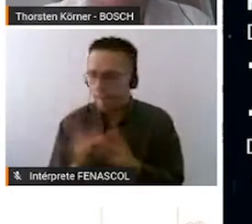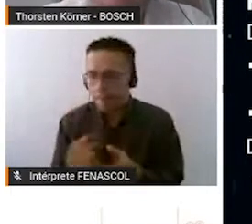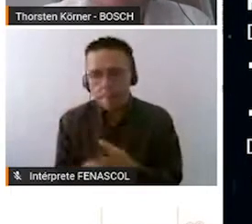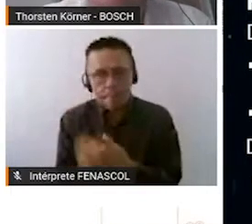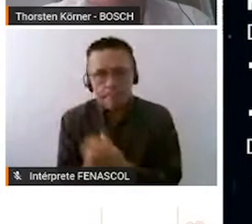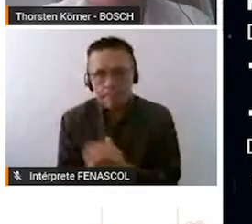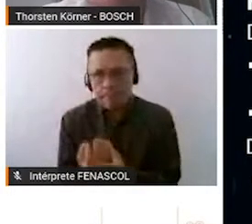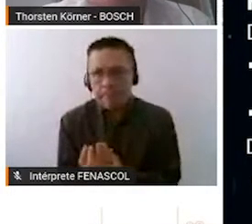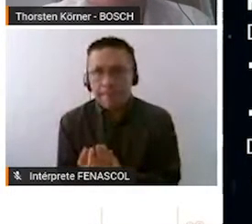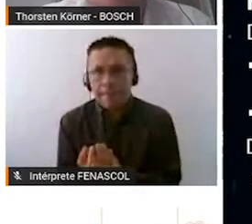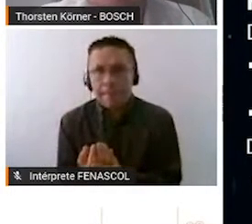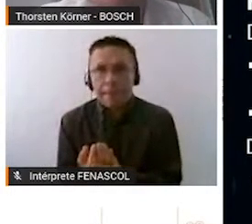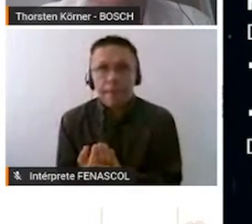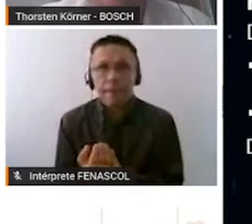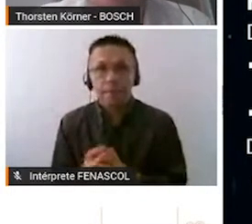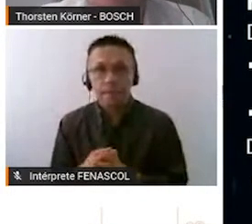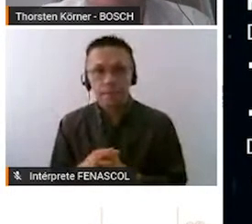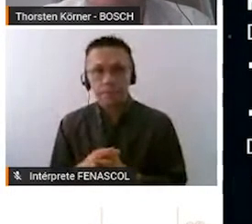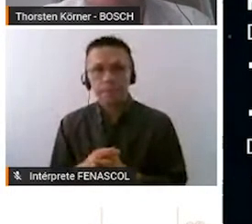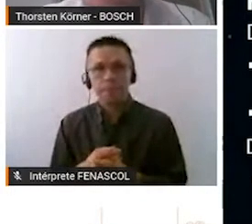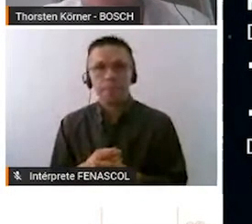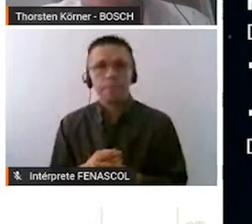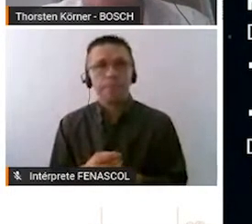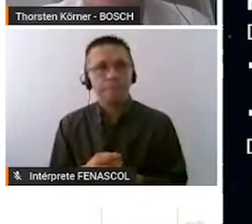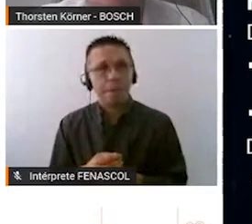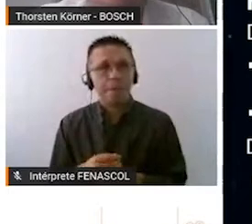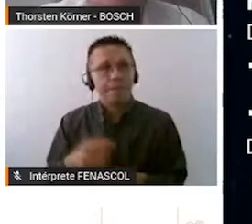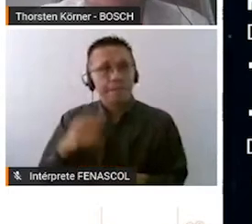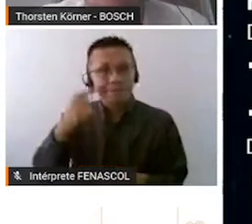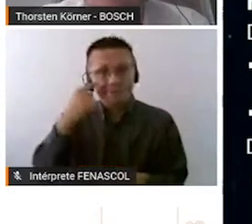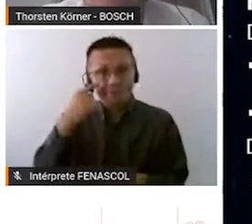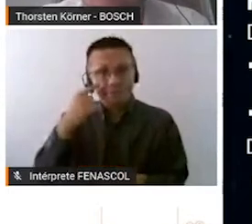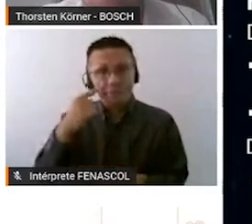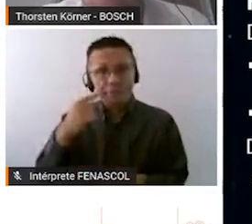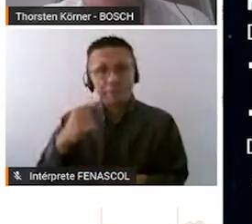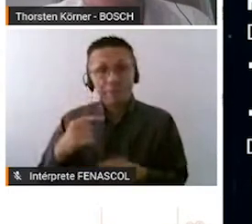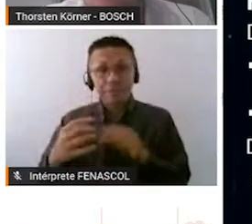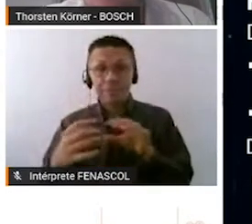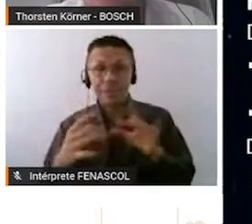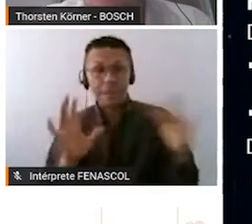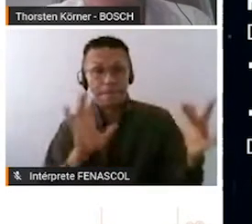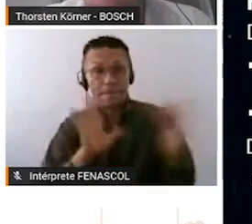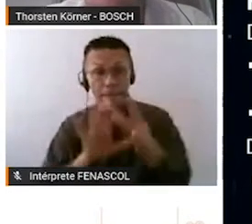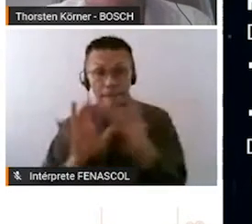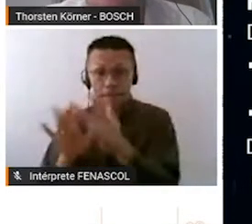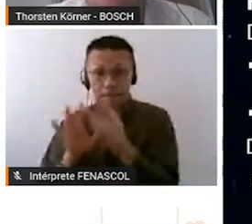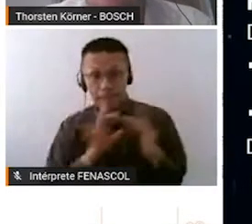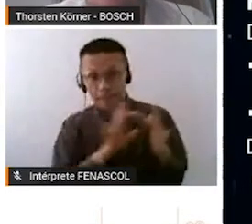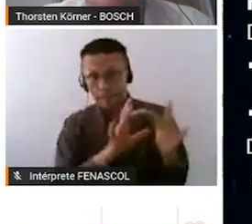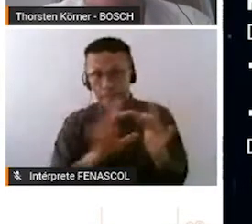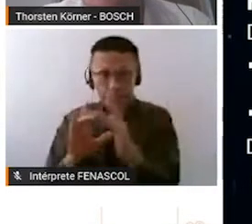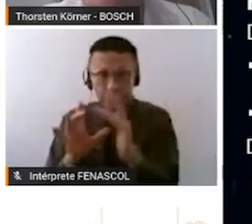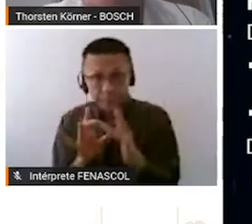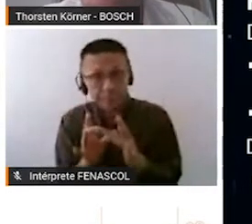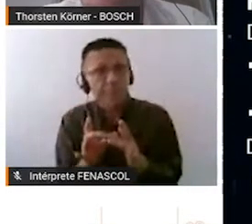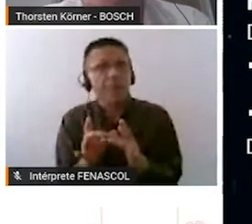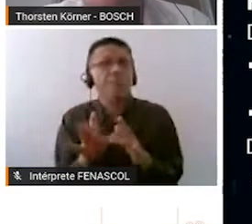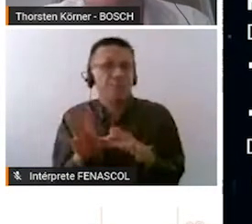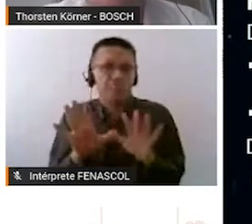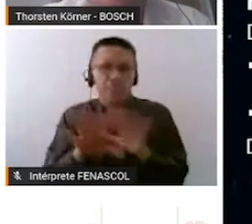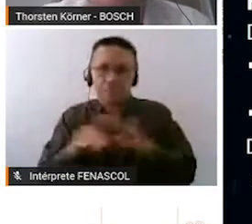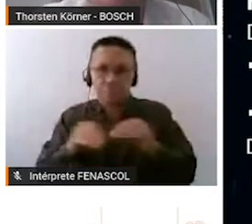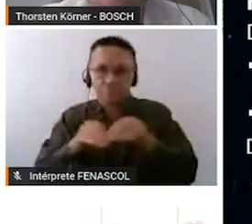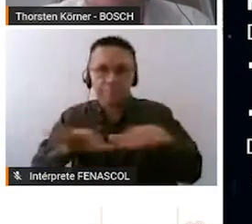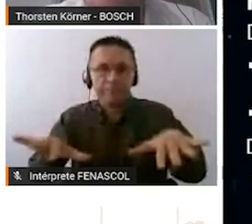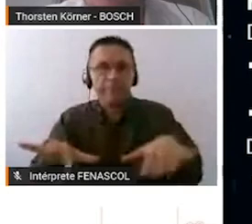el advenimiento de la industria 4.0 y las máquinas interconectadas, hoy en día también se vuelven